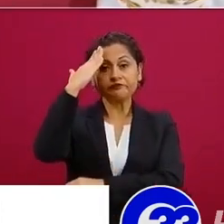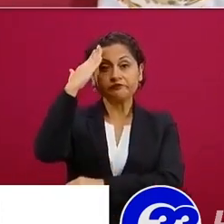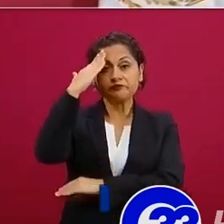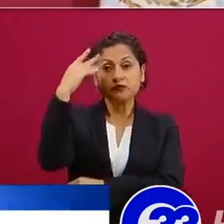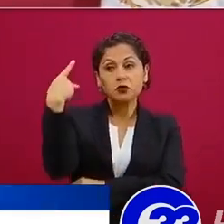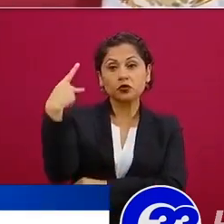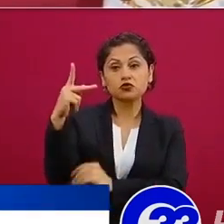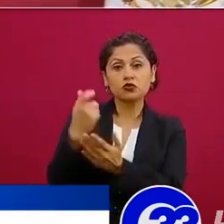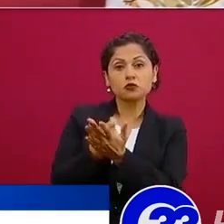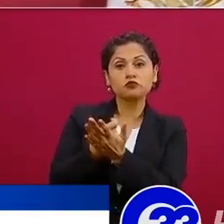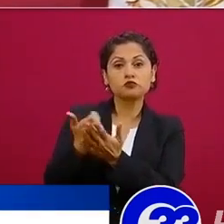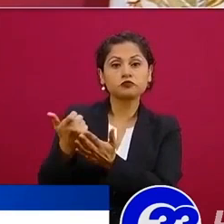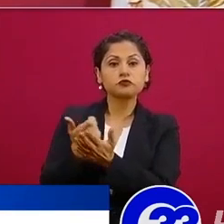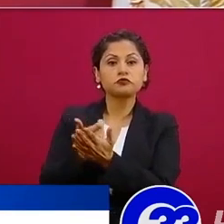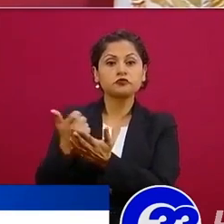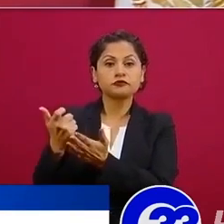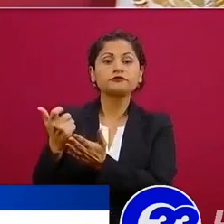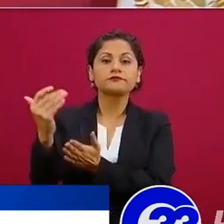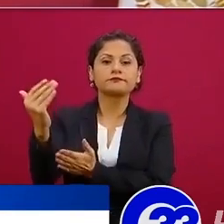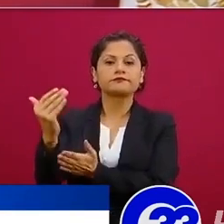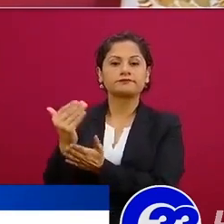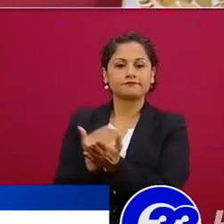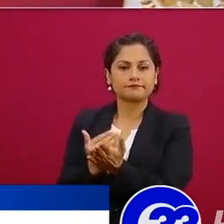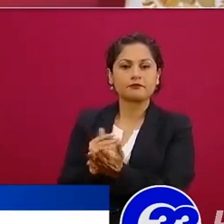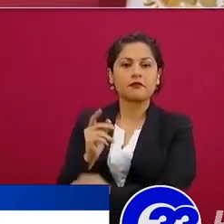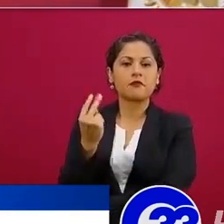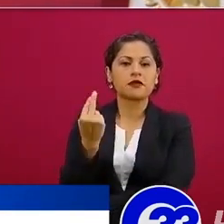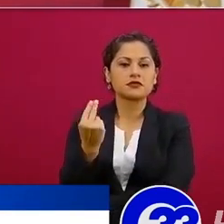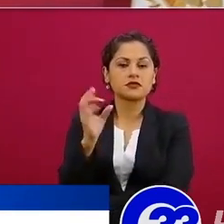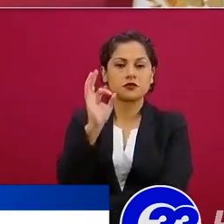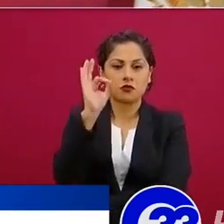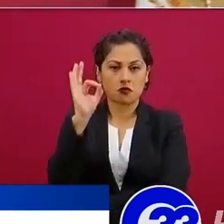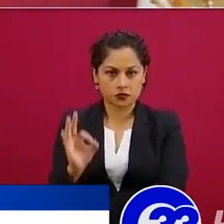hasta en 25%